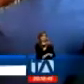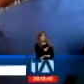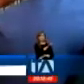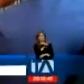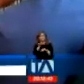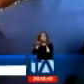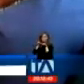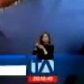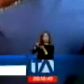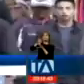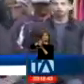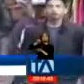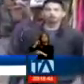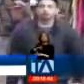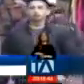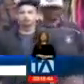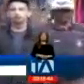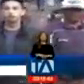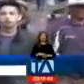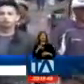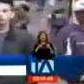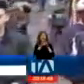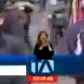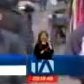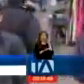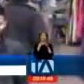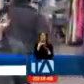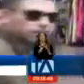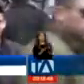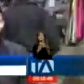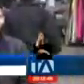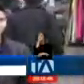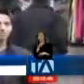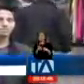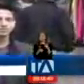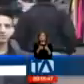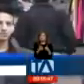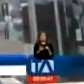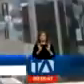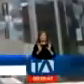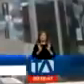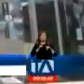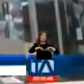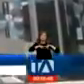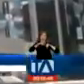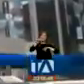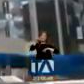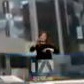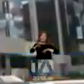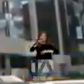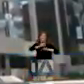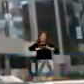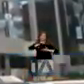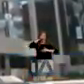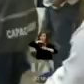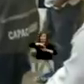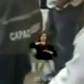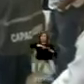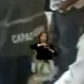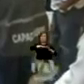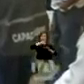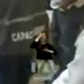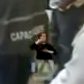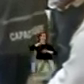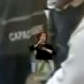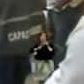su reto frente al tema y el voto nulo, de acuerdo con el reglamento que apruebe el CNE, quedará en manos de los ciudadanos. En Quito,